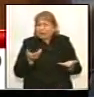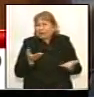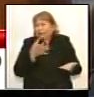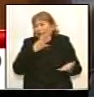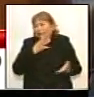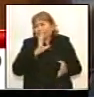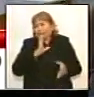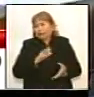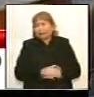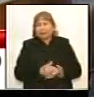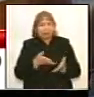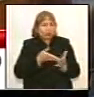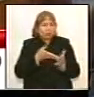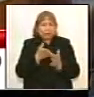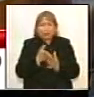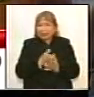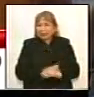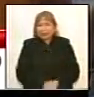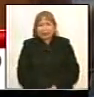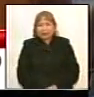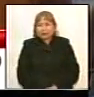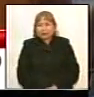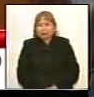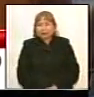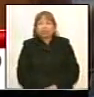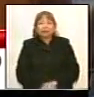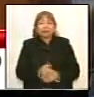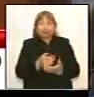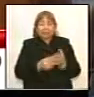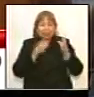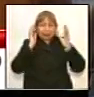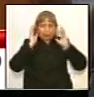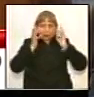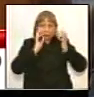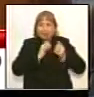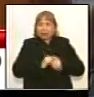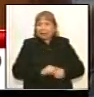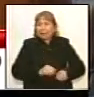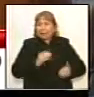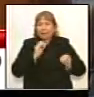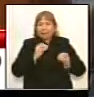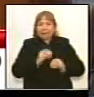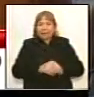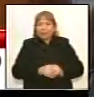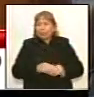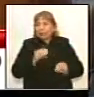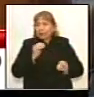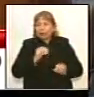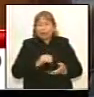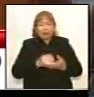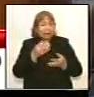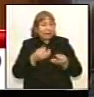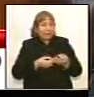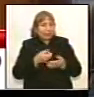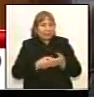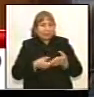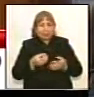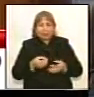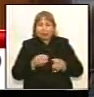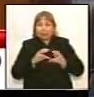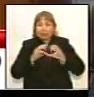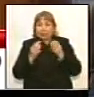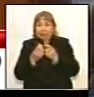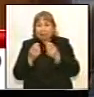elementos de ninguna manera. Entonces, se quiere confundir aquí como que el financiamiento ilícito de los